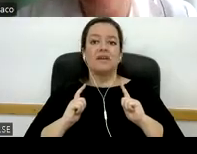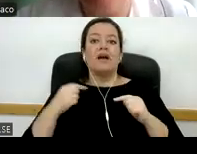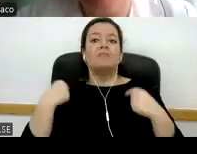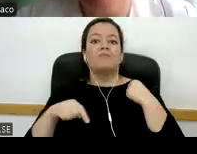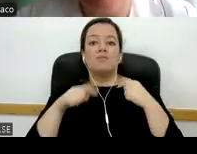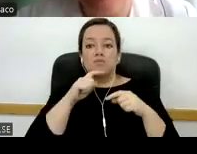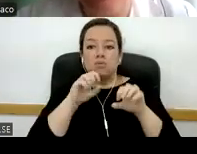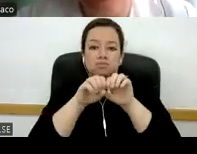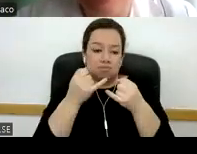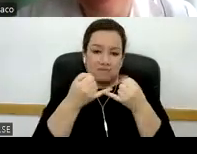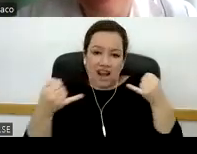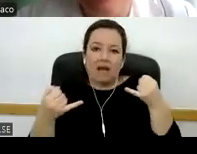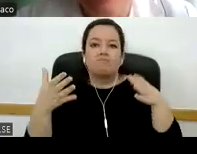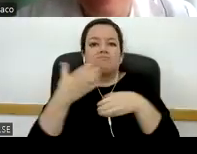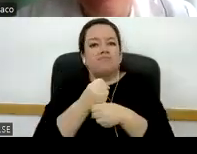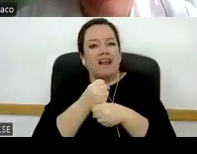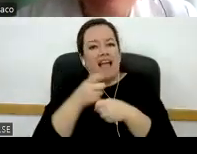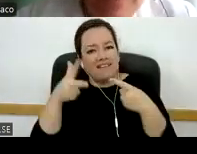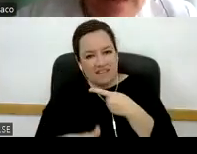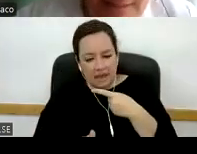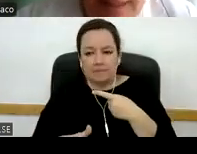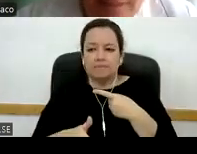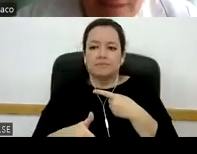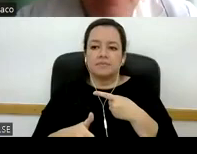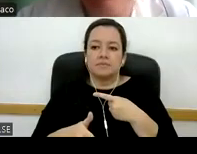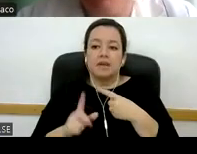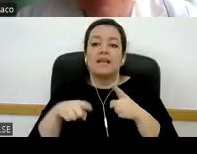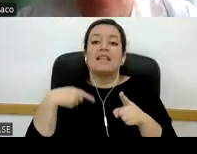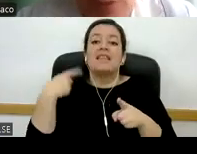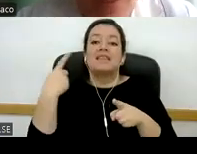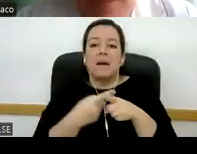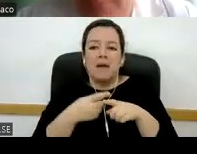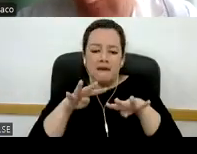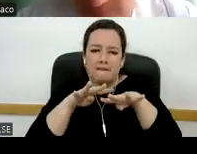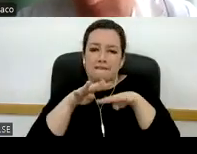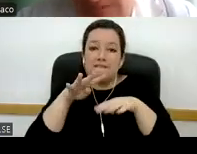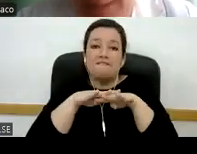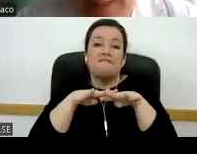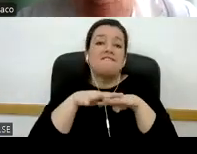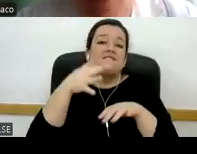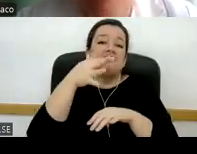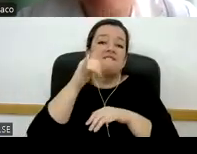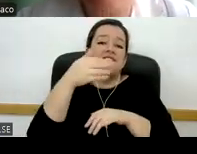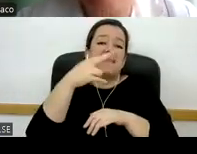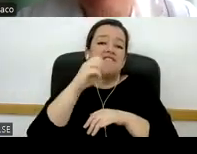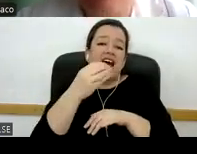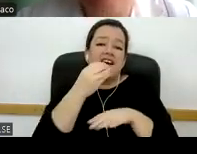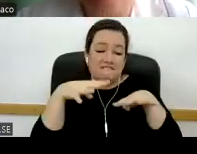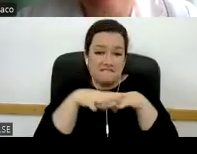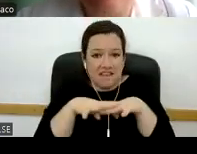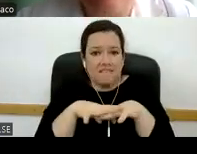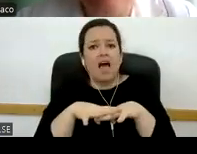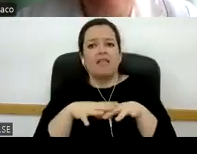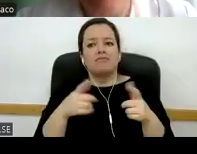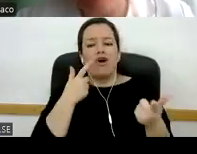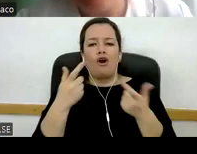homocisteína como factor de riesgo cardiovascular. Aparte de que la fibra también nos ayuda de manera muy importante a